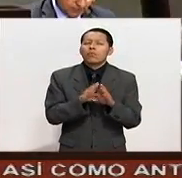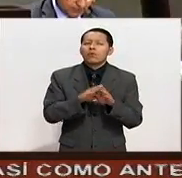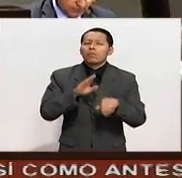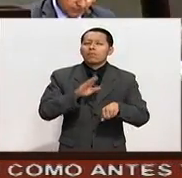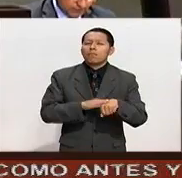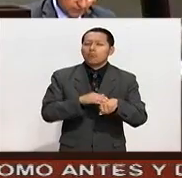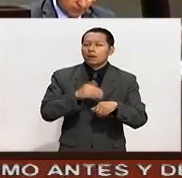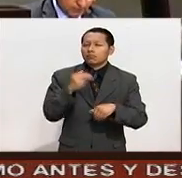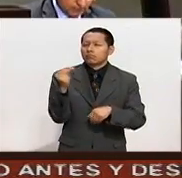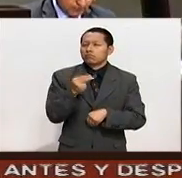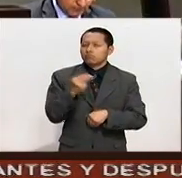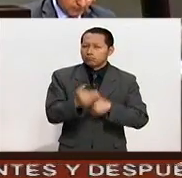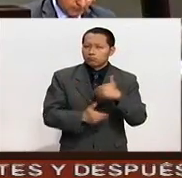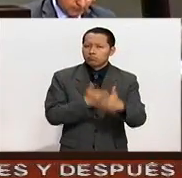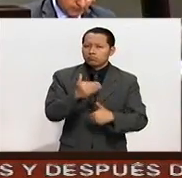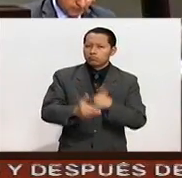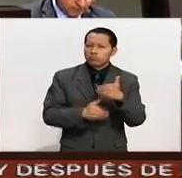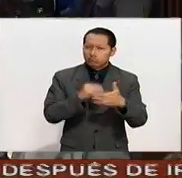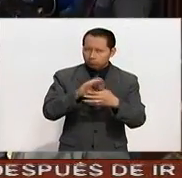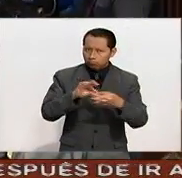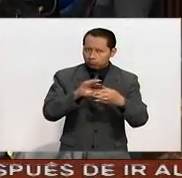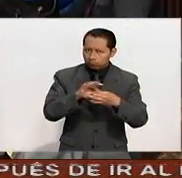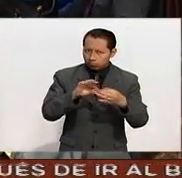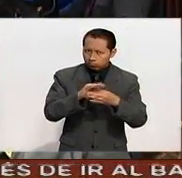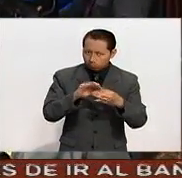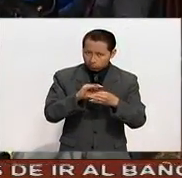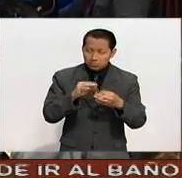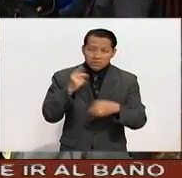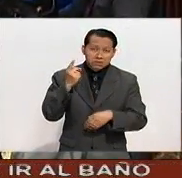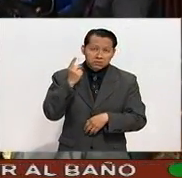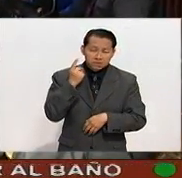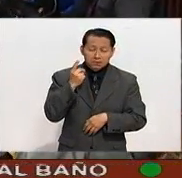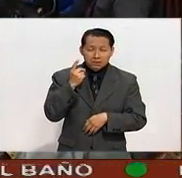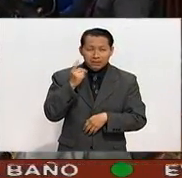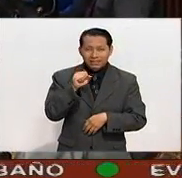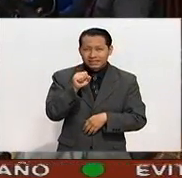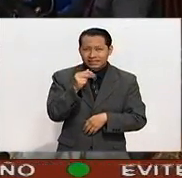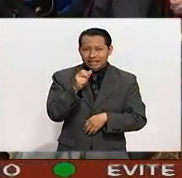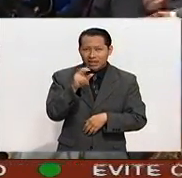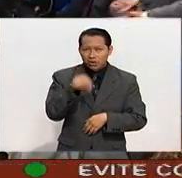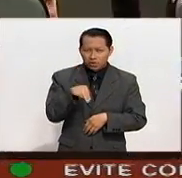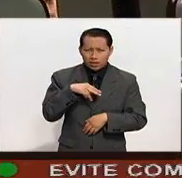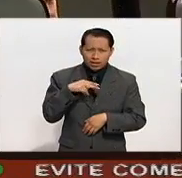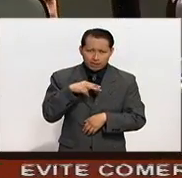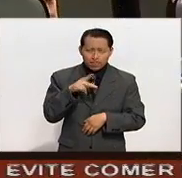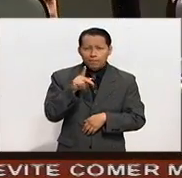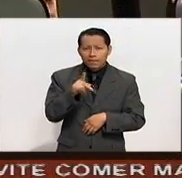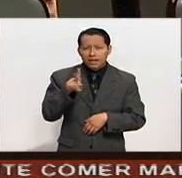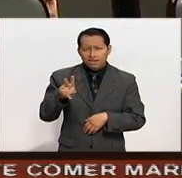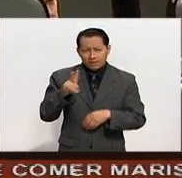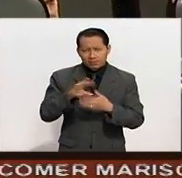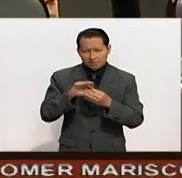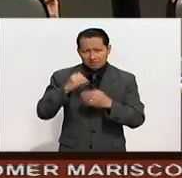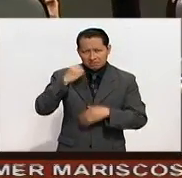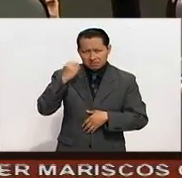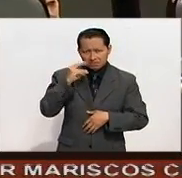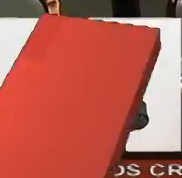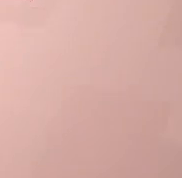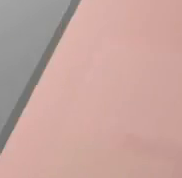y así lo dijo. Vamos a escuchar, ella es la diputada Sharon María Teresa Cuenca del Partido Verde Ecologista de